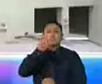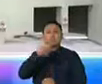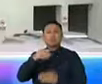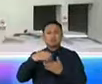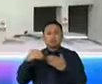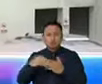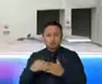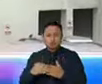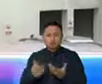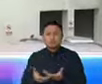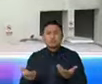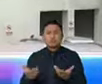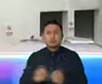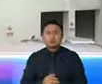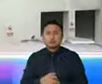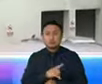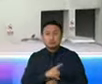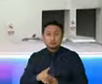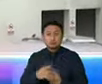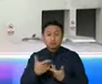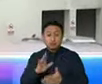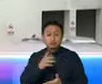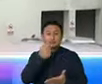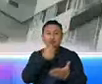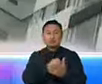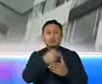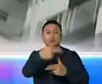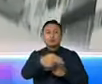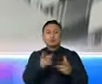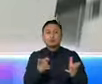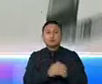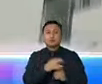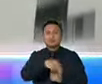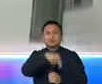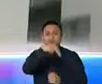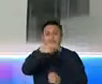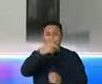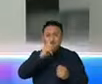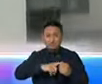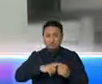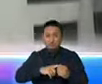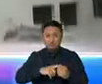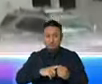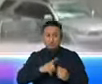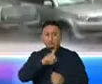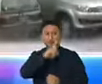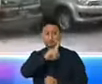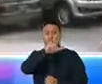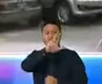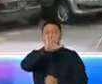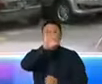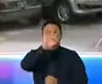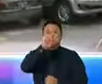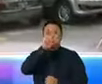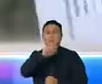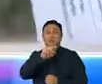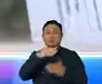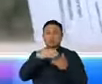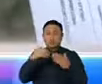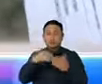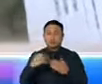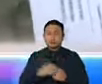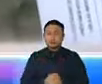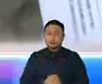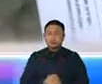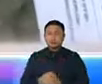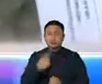$39,000, valor que fue usado para completar la compra de un departamento ubicado en el norte de la urbe, que en total costó $139,000.